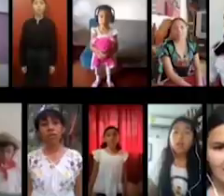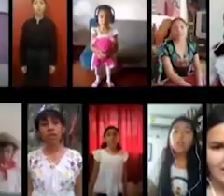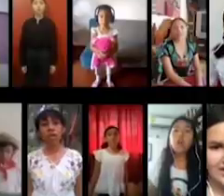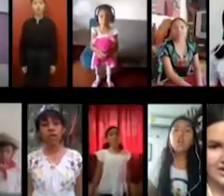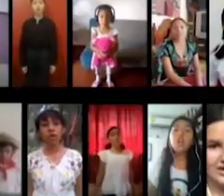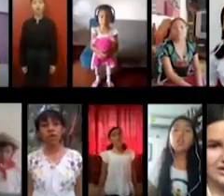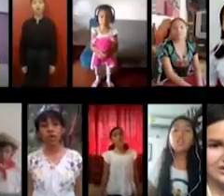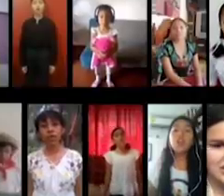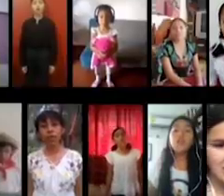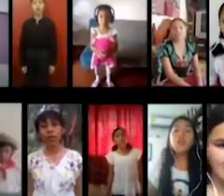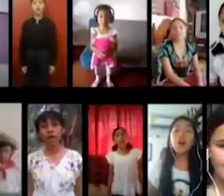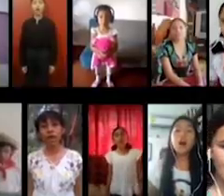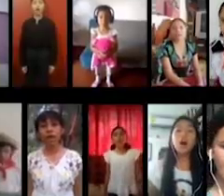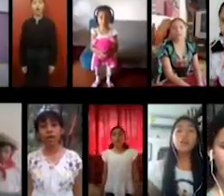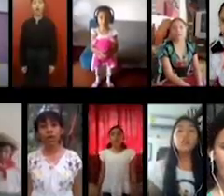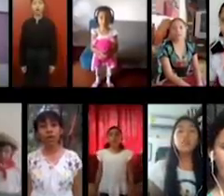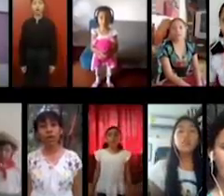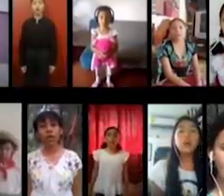¡Gracias!